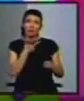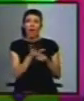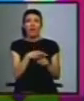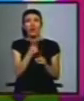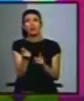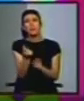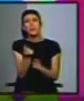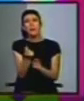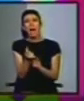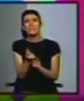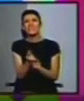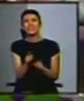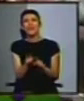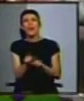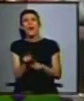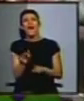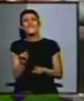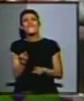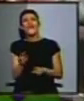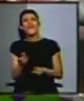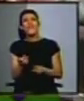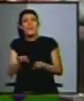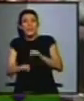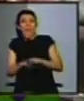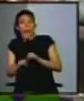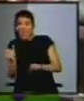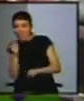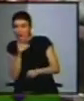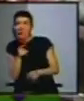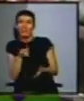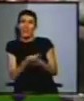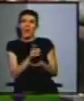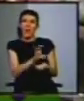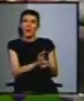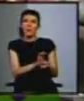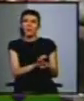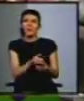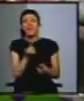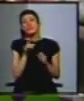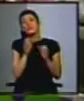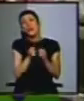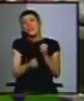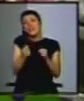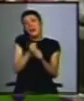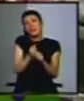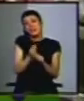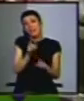como el Furby de los picados y es la alternativa para quienes se están dando por vencidos.